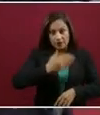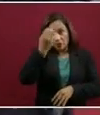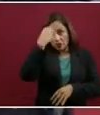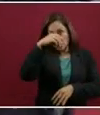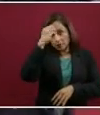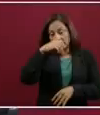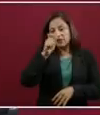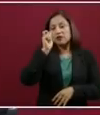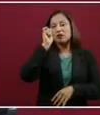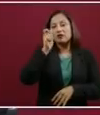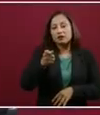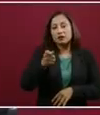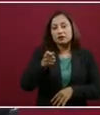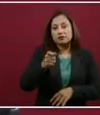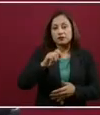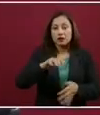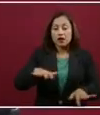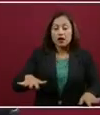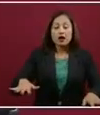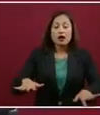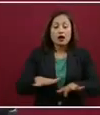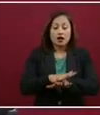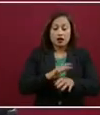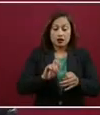privatizaciones, que